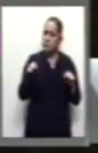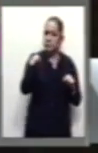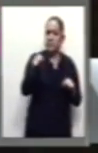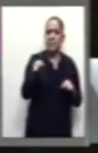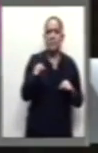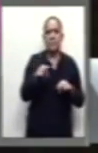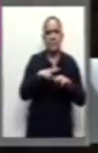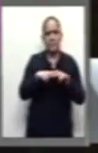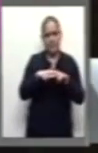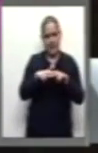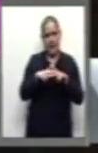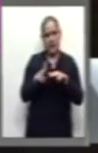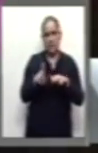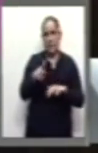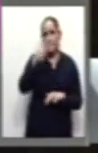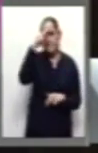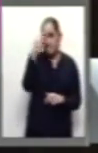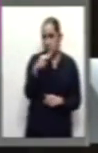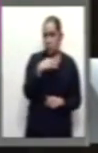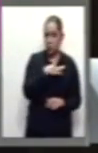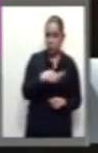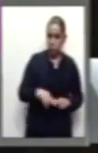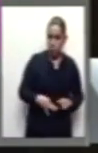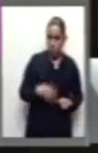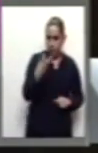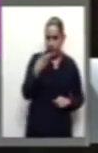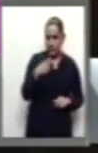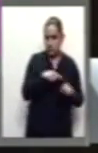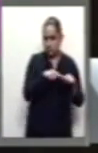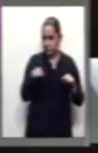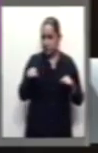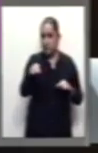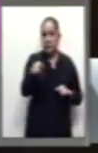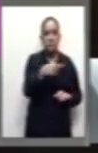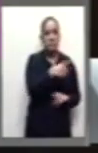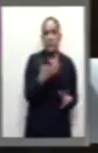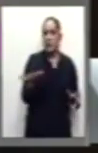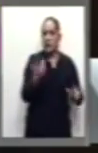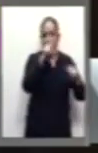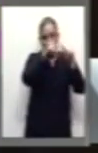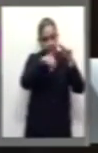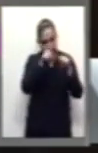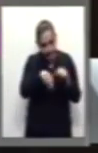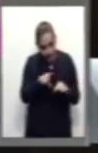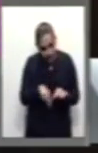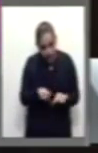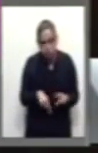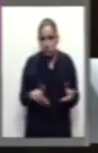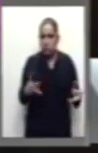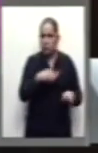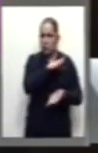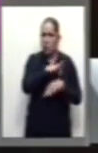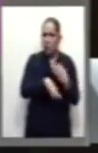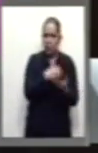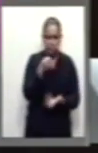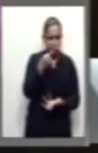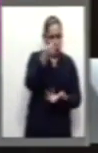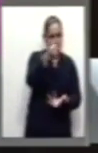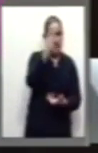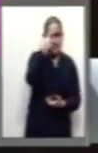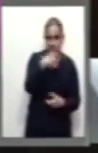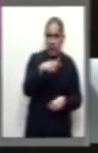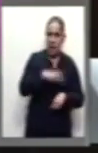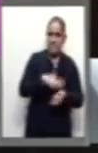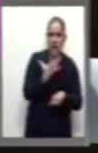México-Toluca, y se eliminan por completo los recursos para la ampliación de la línea